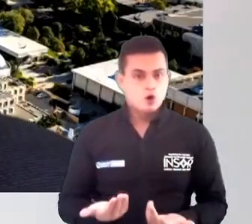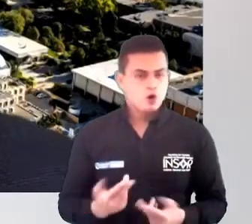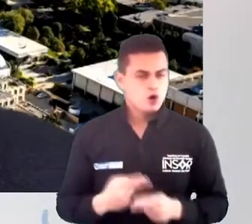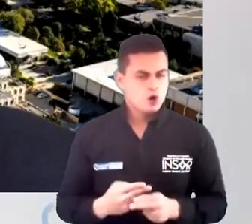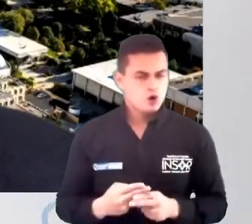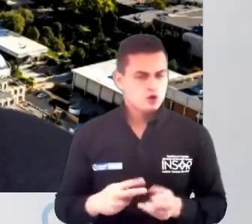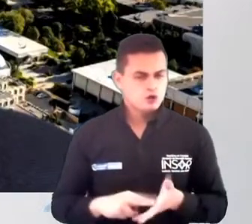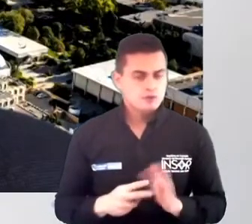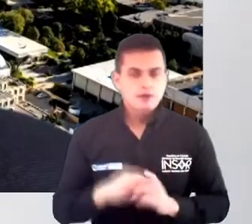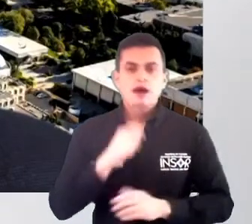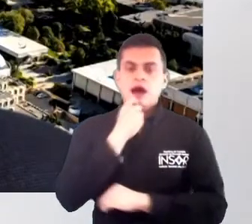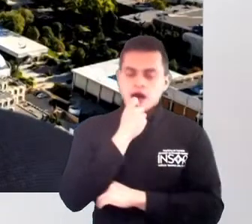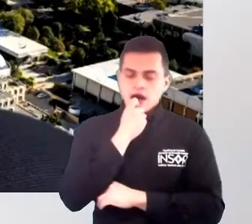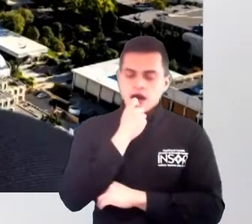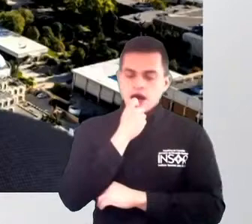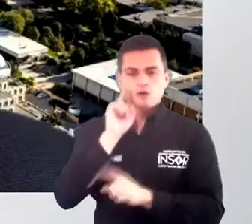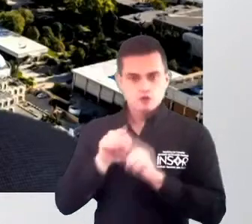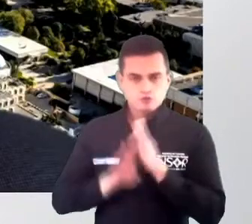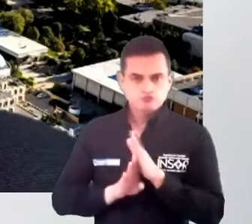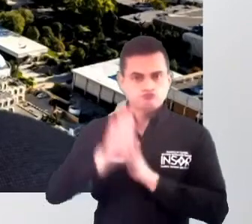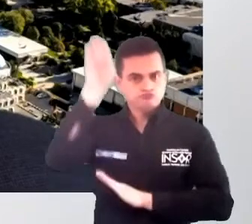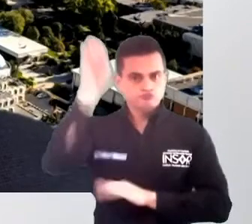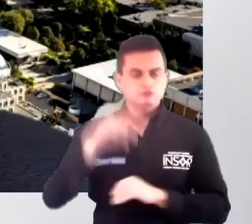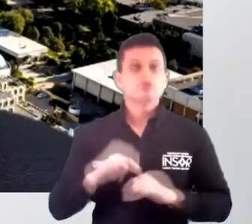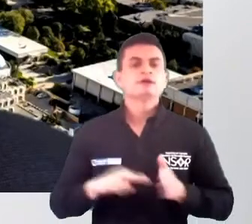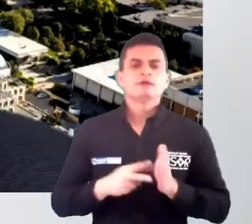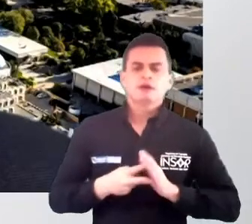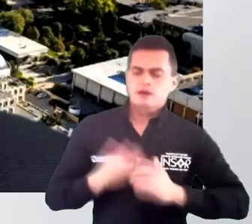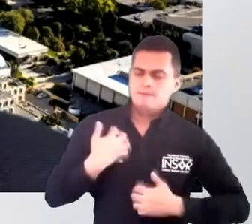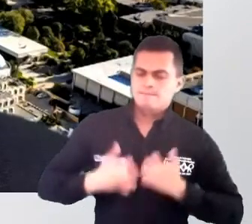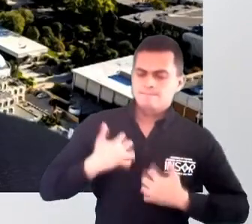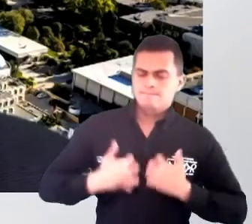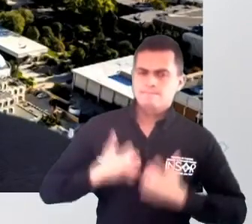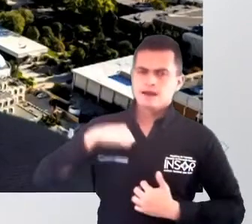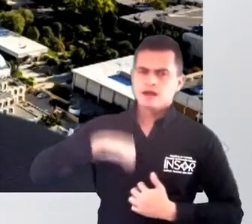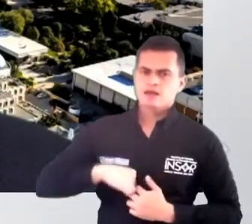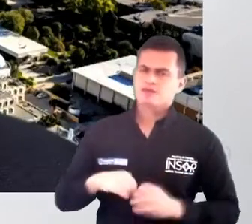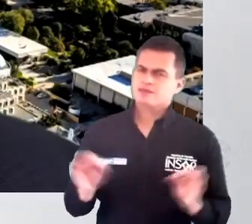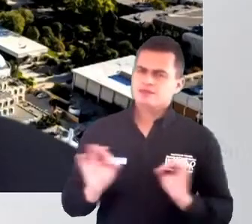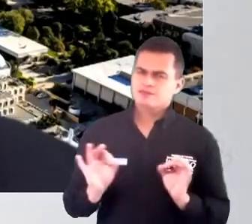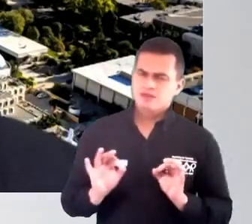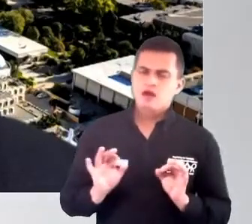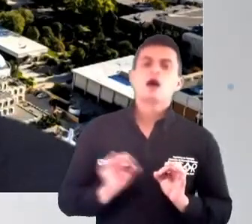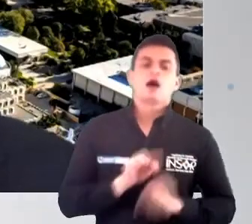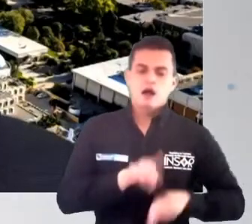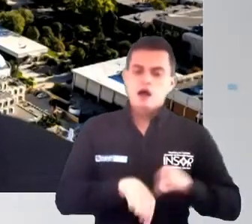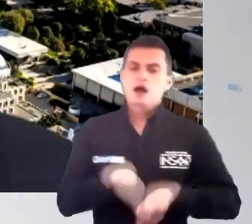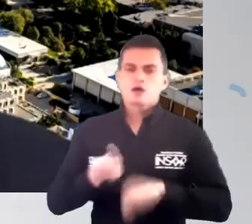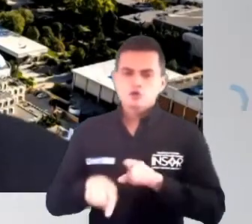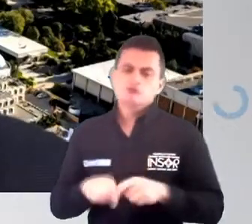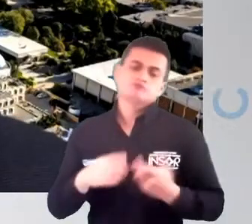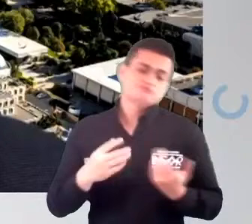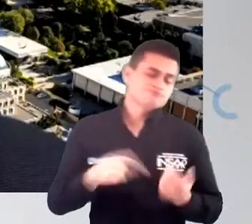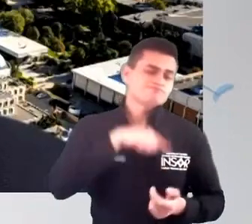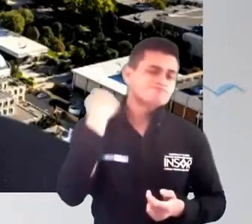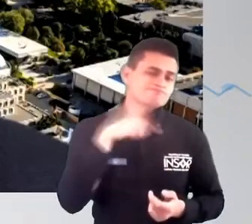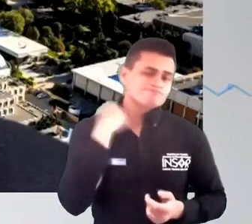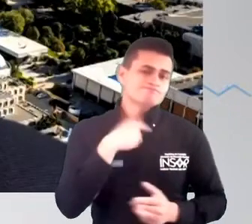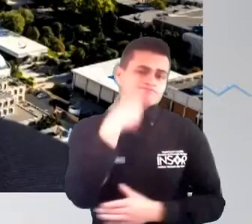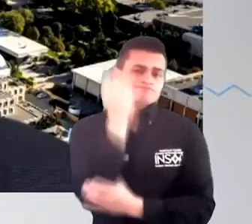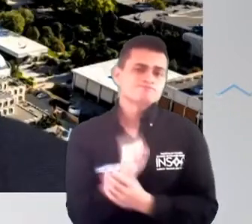de crecimiento. Significa que no tenemos miedo que algunas cosas van a fracasar algunas veces y cuando estas fracasan vamos a seguir